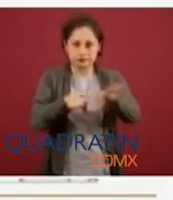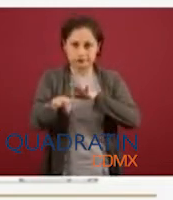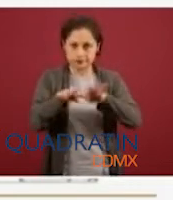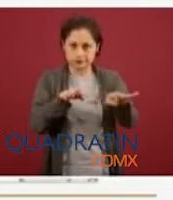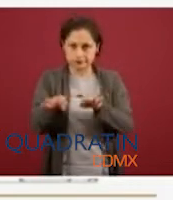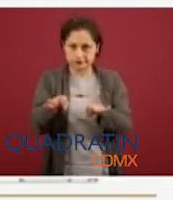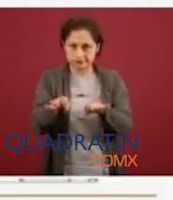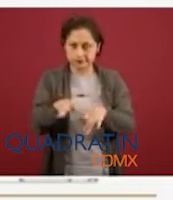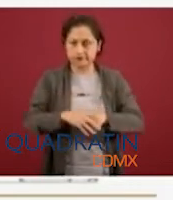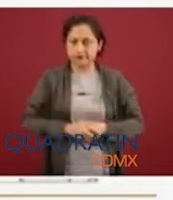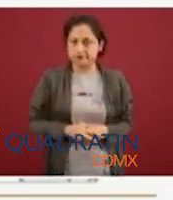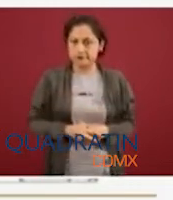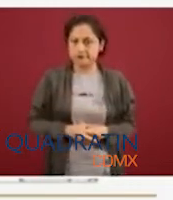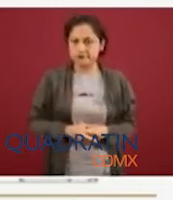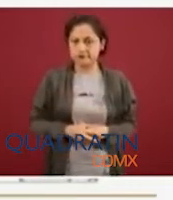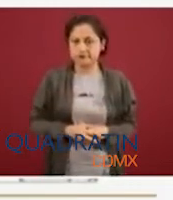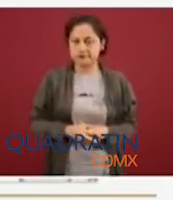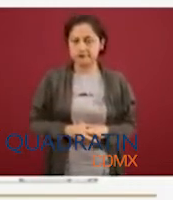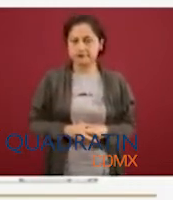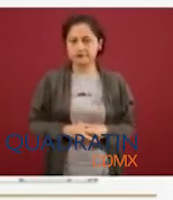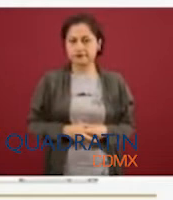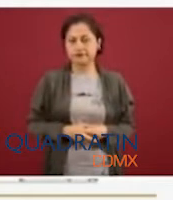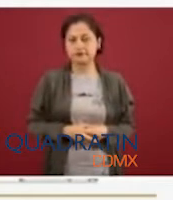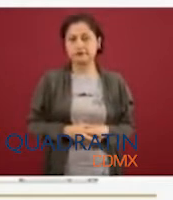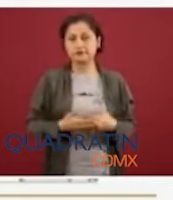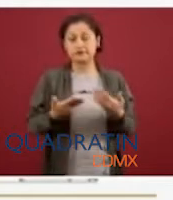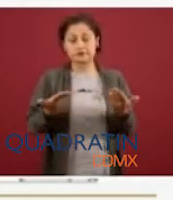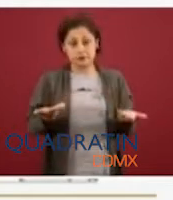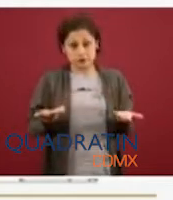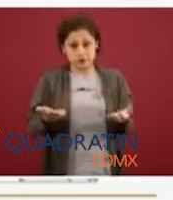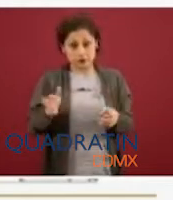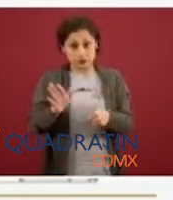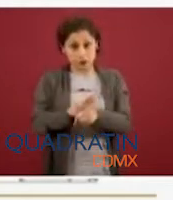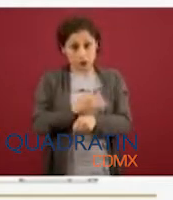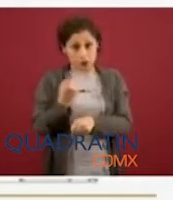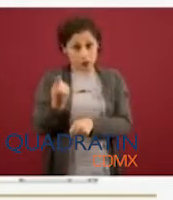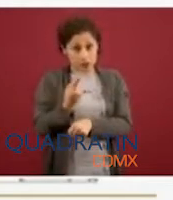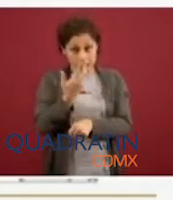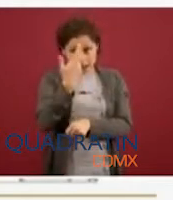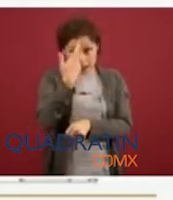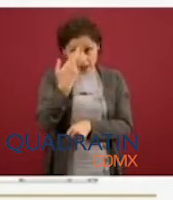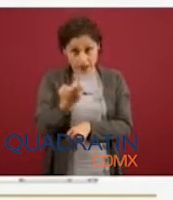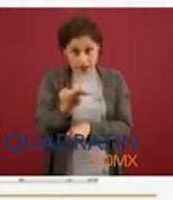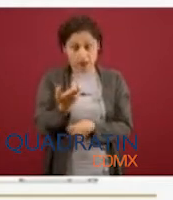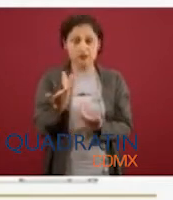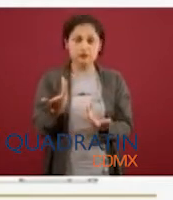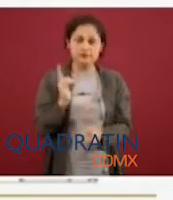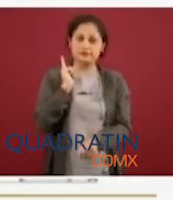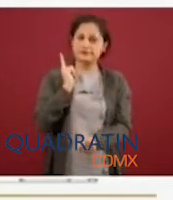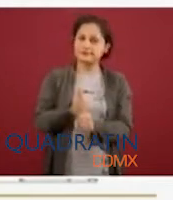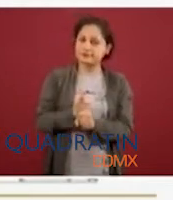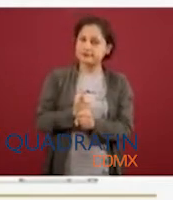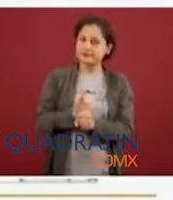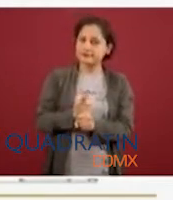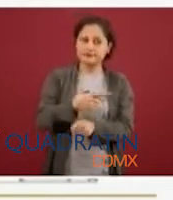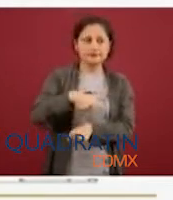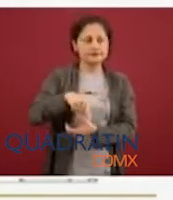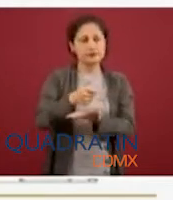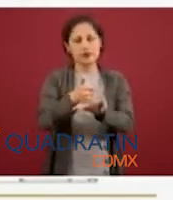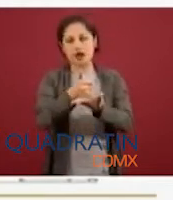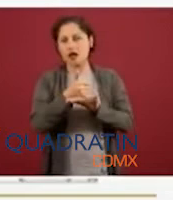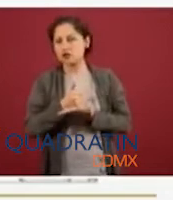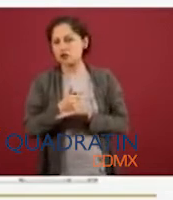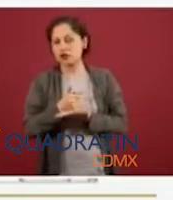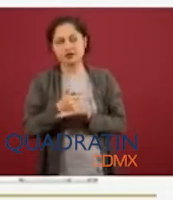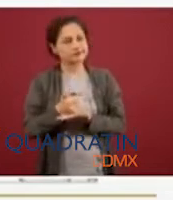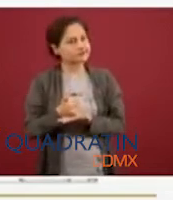acá. ¿Qué quiere decir esto? Que en esos sitios no hay una contribución completa,